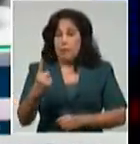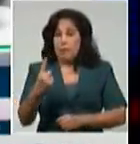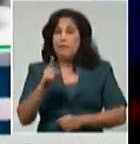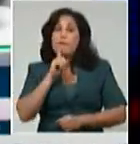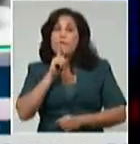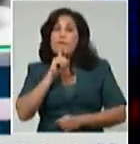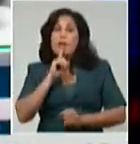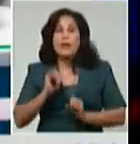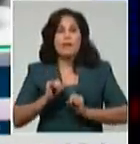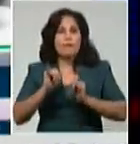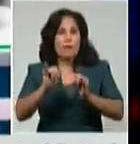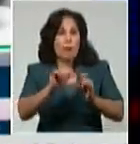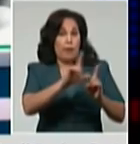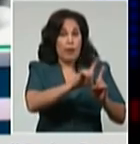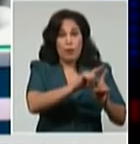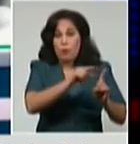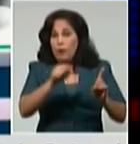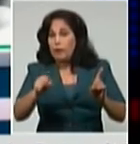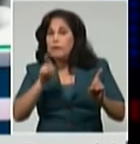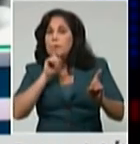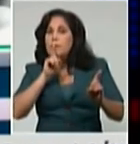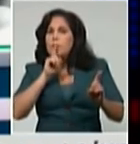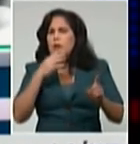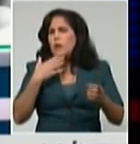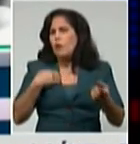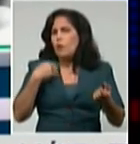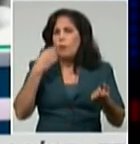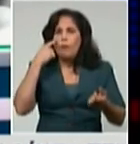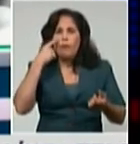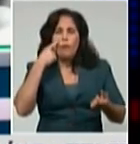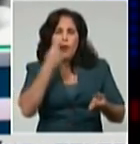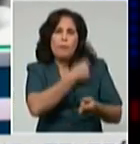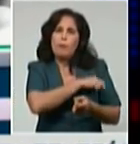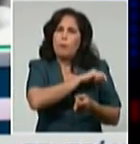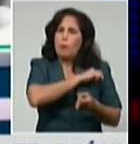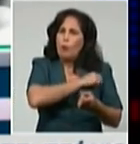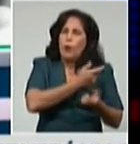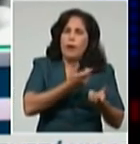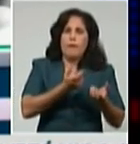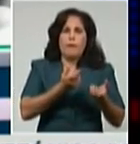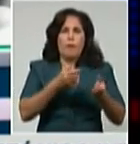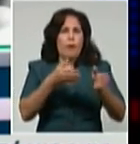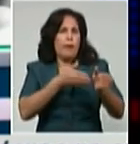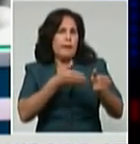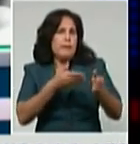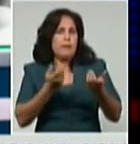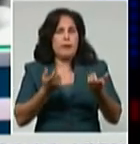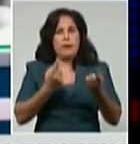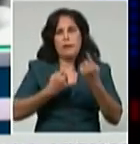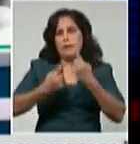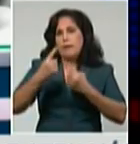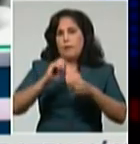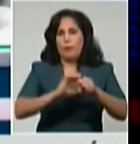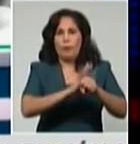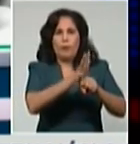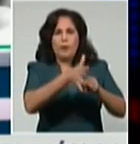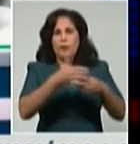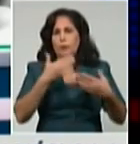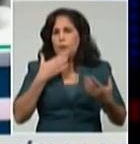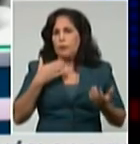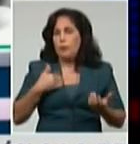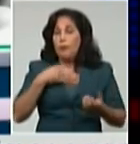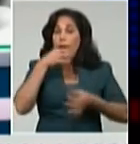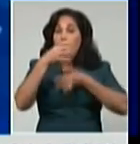en que vamos a trasladar esta información de manera semanal. ¿Cómo ha sido el comportamiento de la COVID-19 en Cuba? Usted hablaba